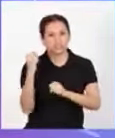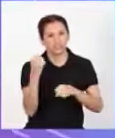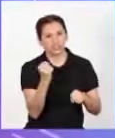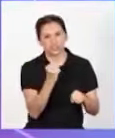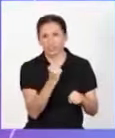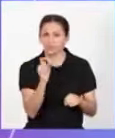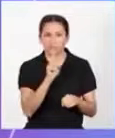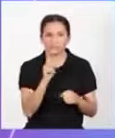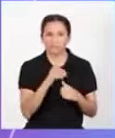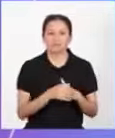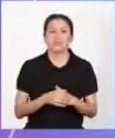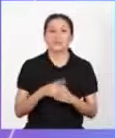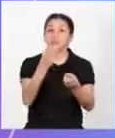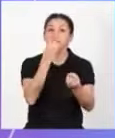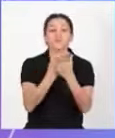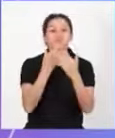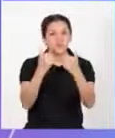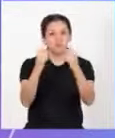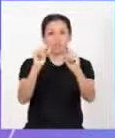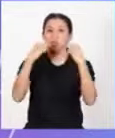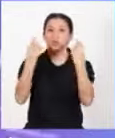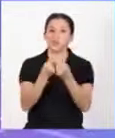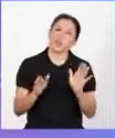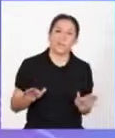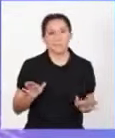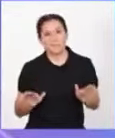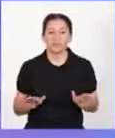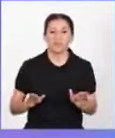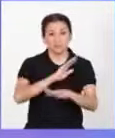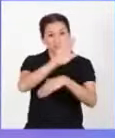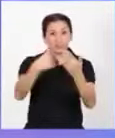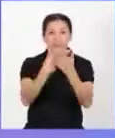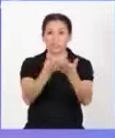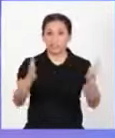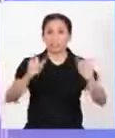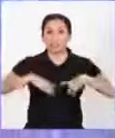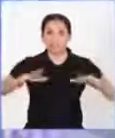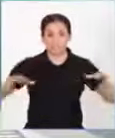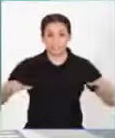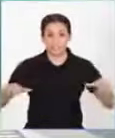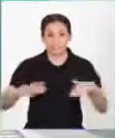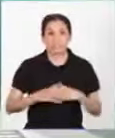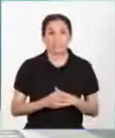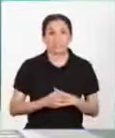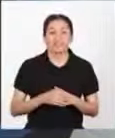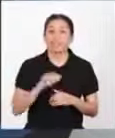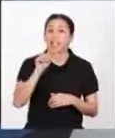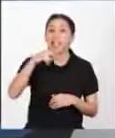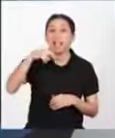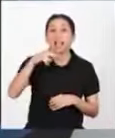¡Excelente trabajo, equipo pingüino! Niñas y niños.